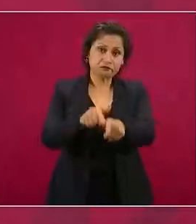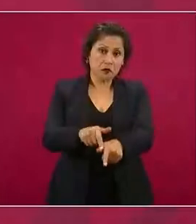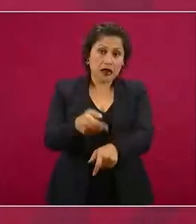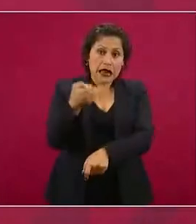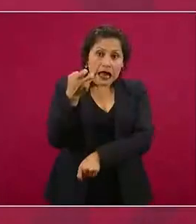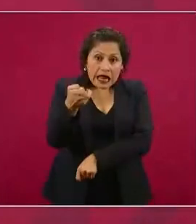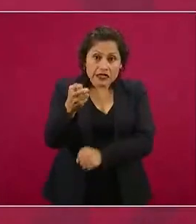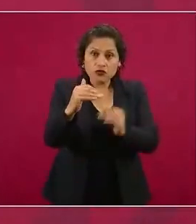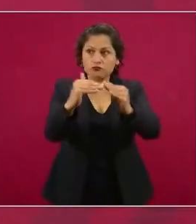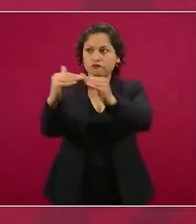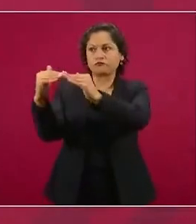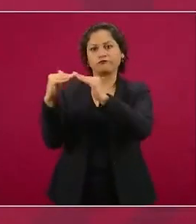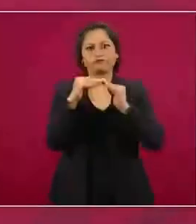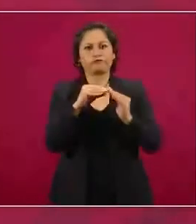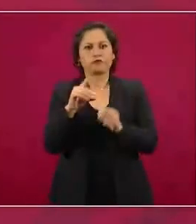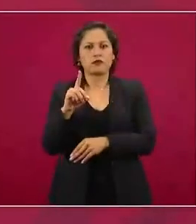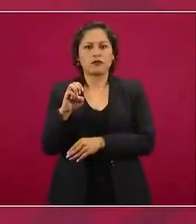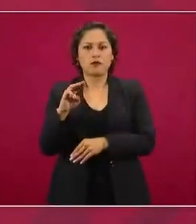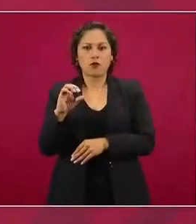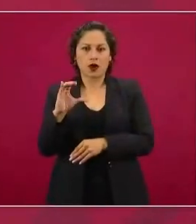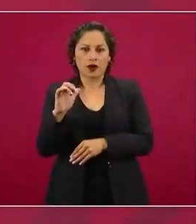Nada de que